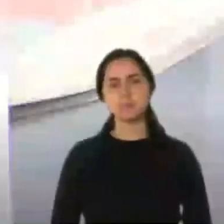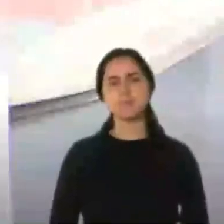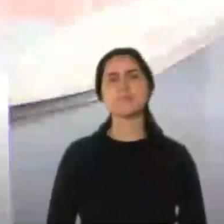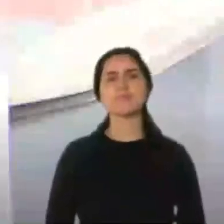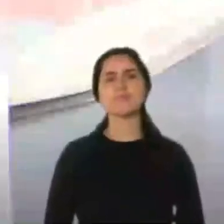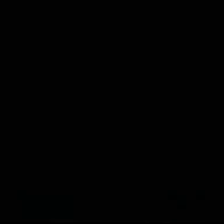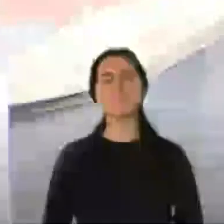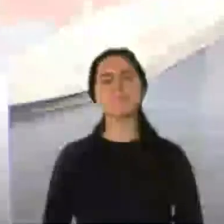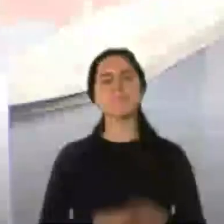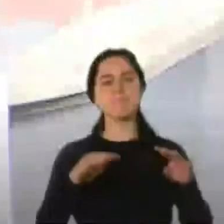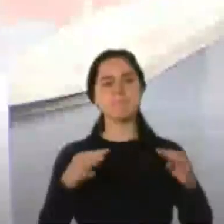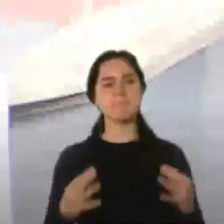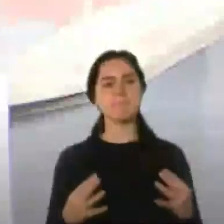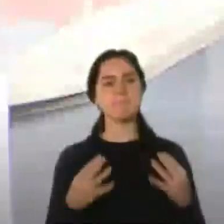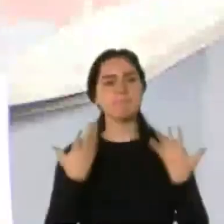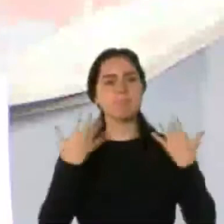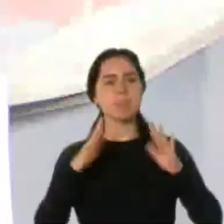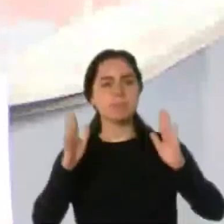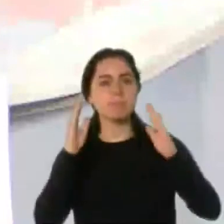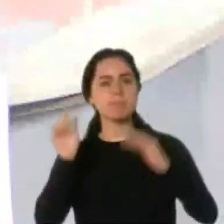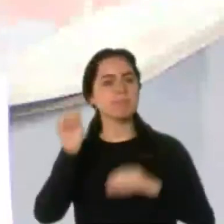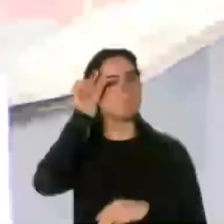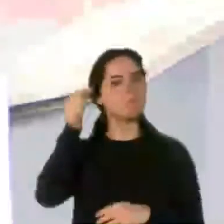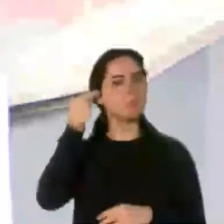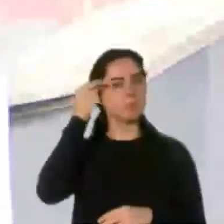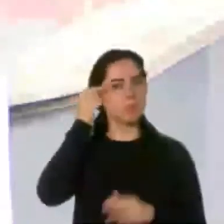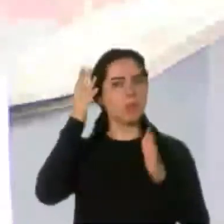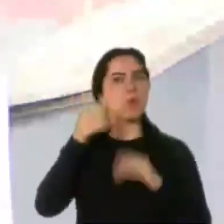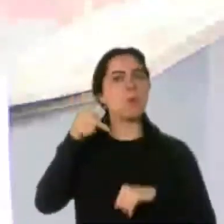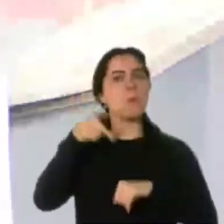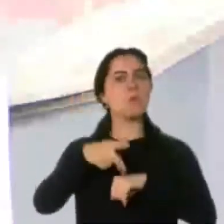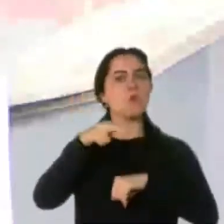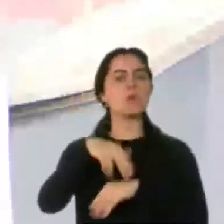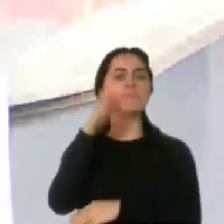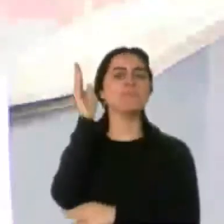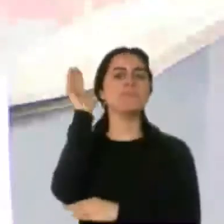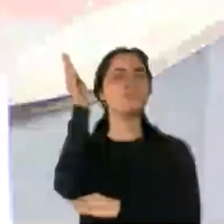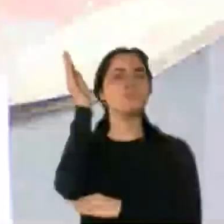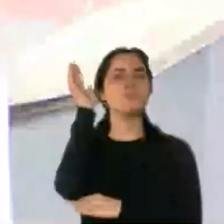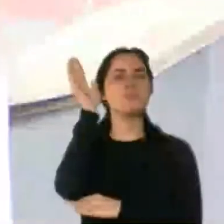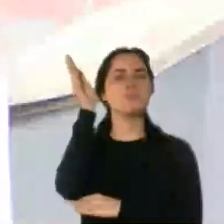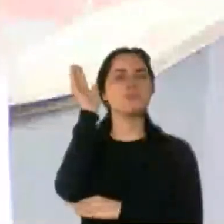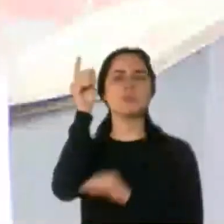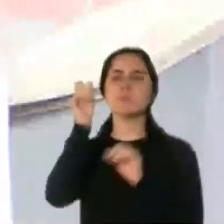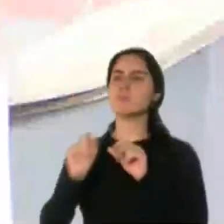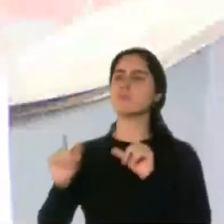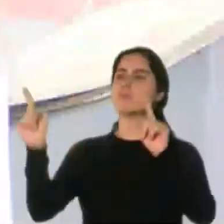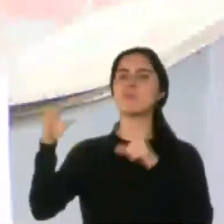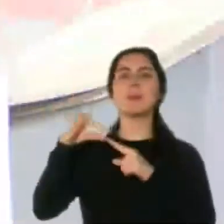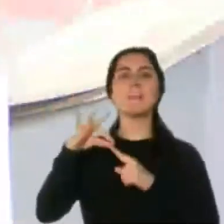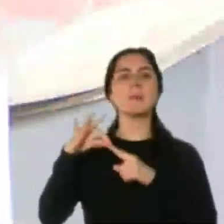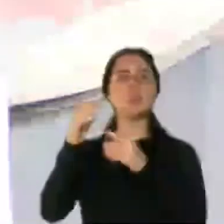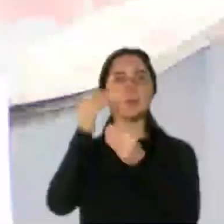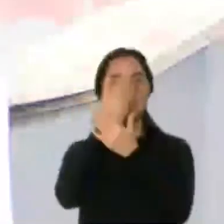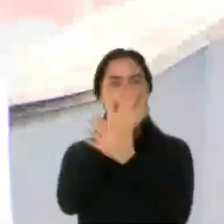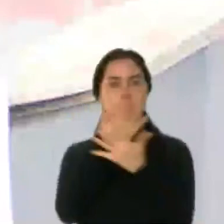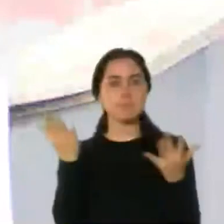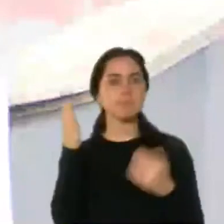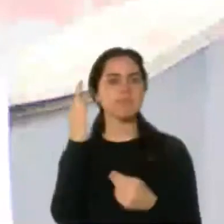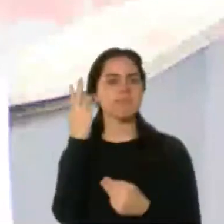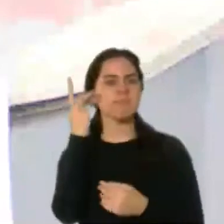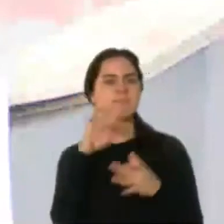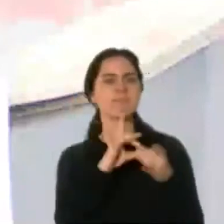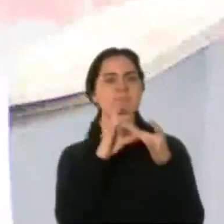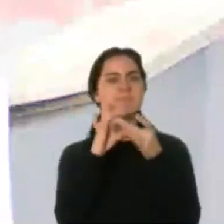amigos televidentes, hemos escuchado a la gobernadora de Puerto Rico dirigirse al país a través de este mensaje especial en torno al COVID-19